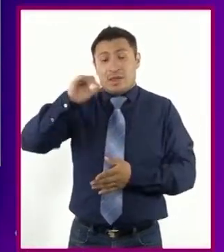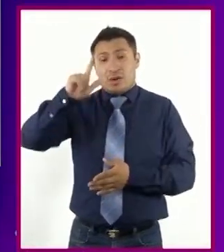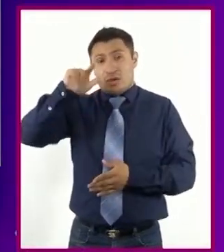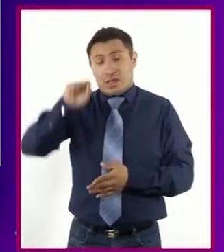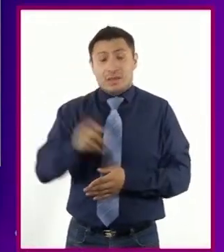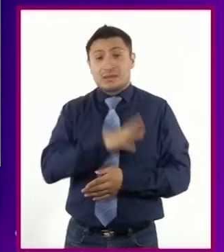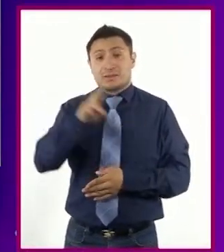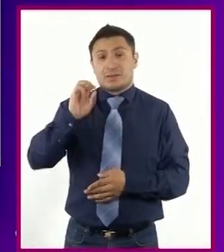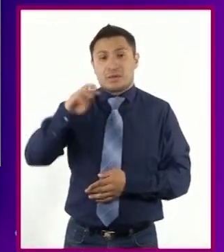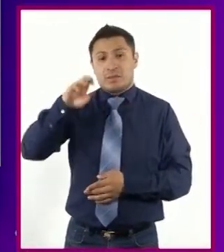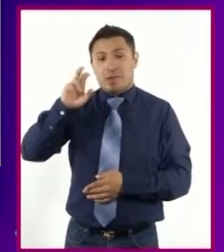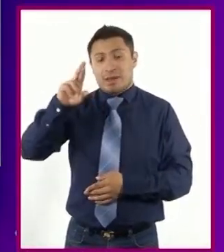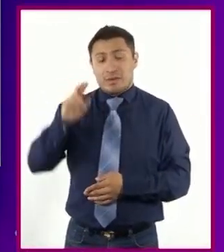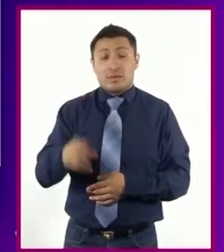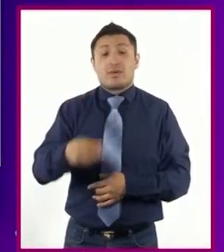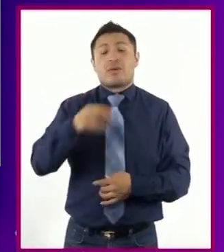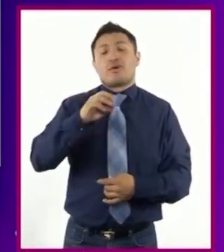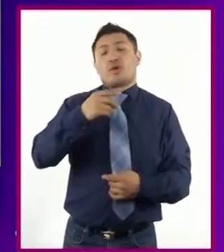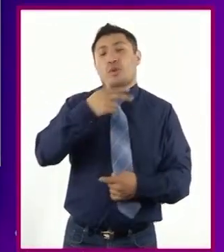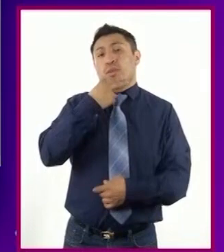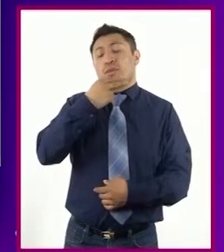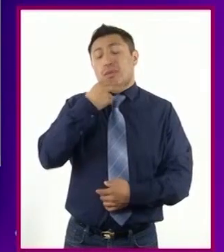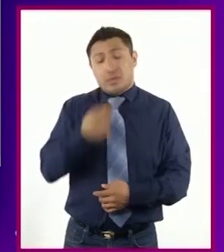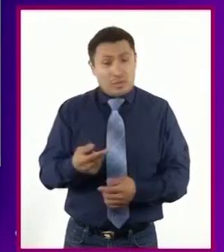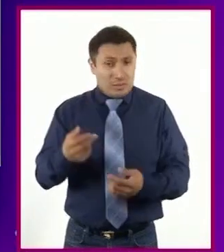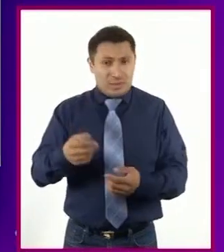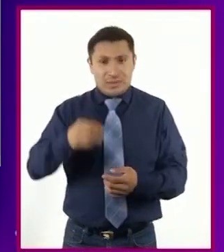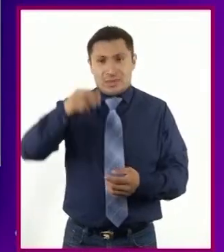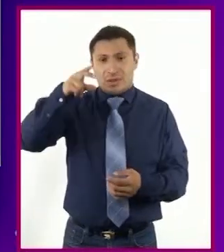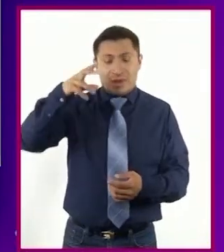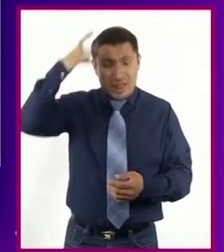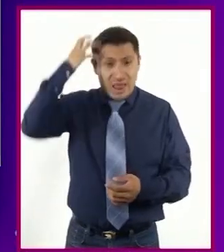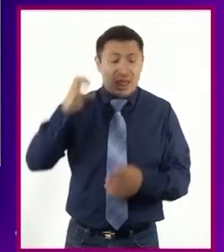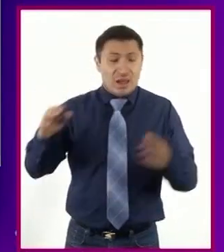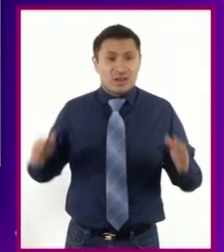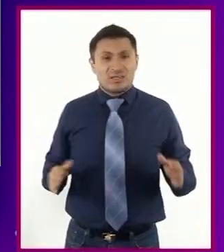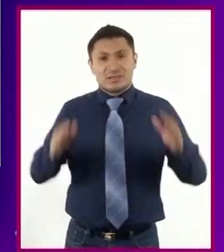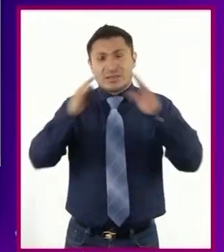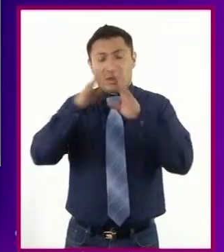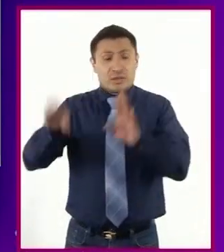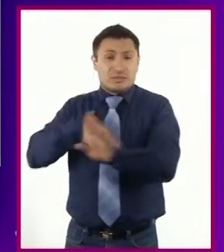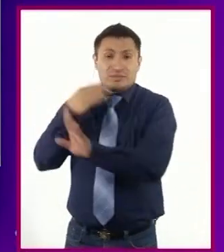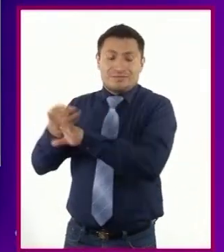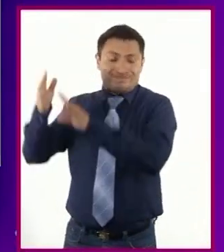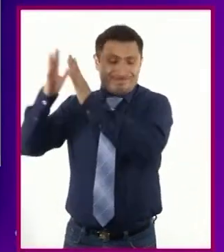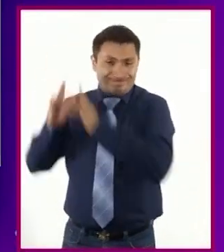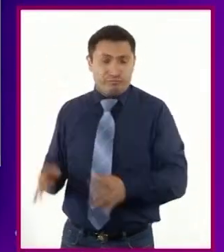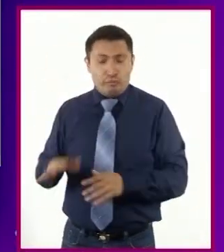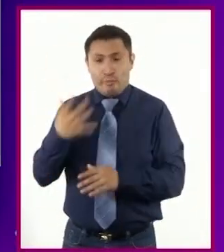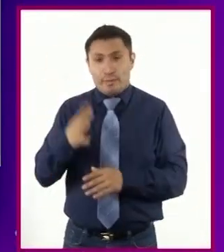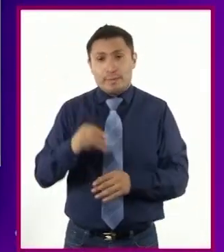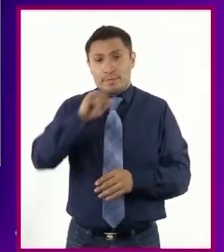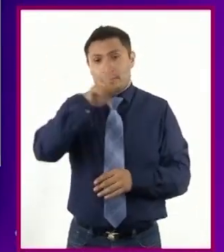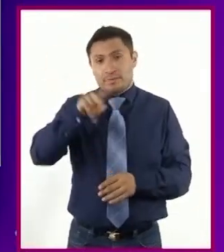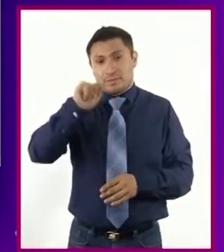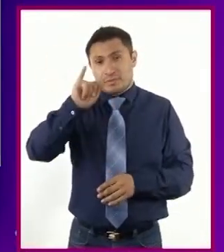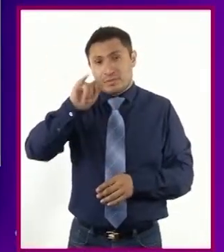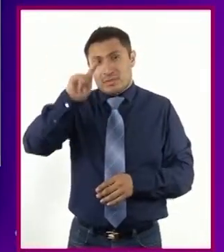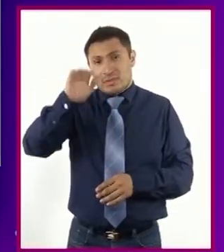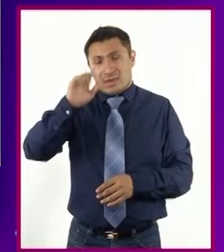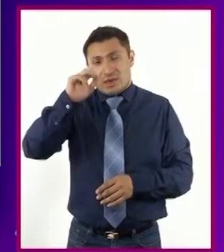Romero, un chinaco llamado el León de las Montañas, por haber vencido a los franceses cerca de Zitácuaro en